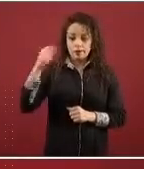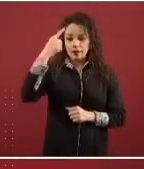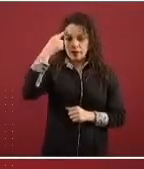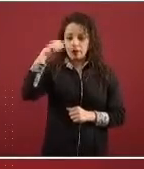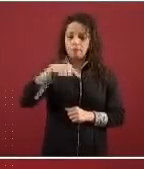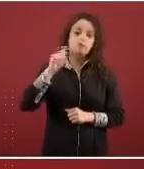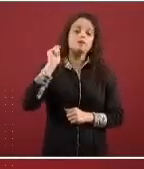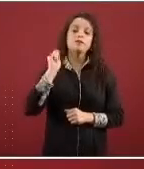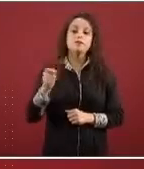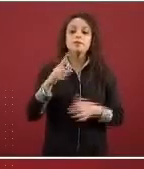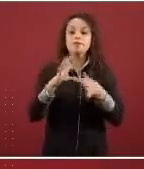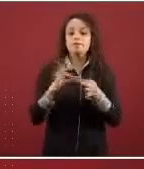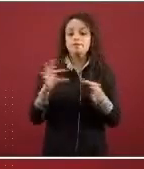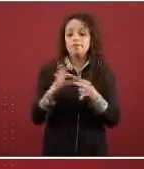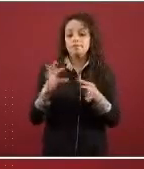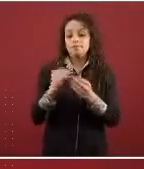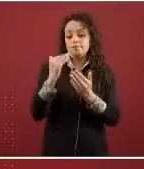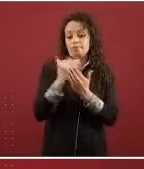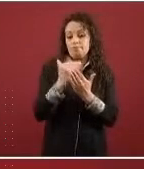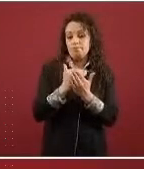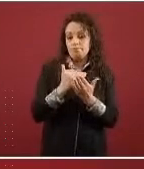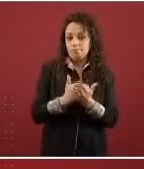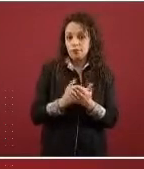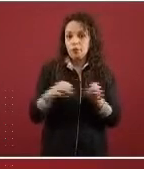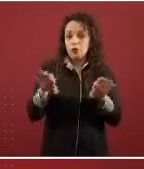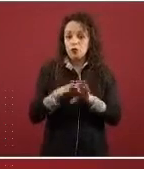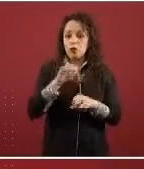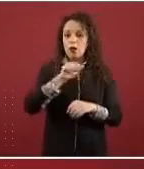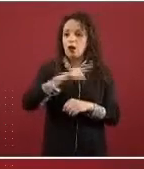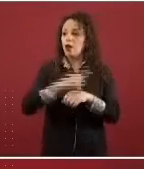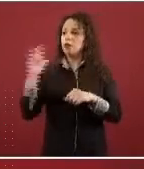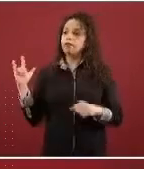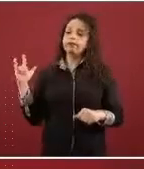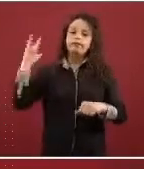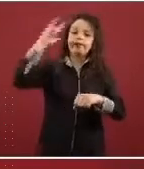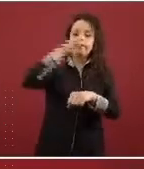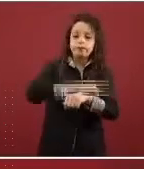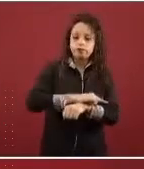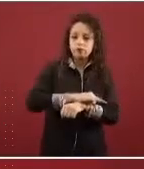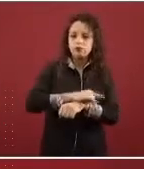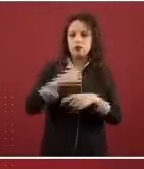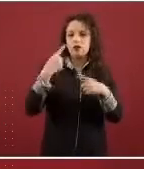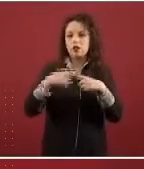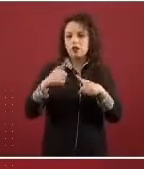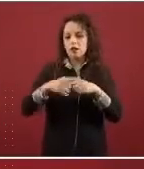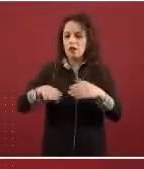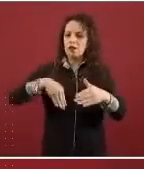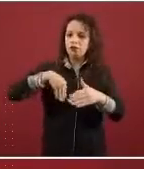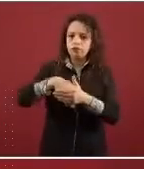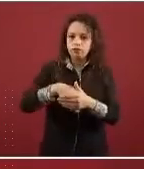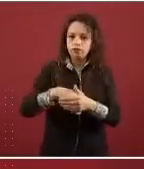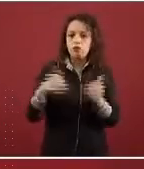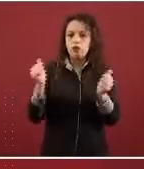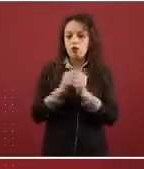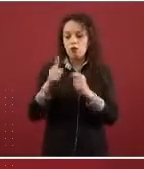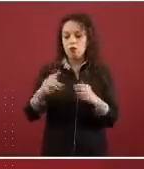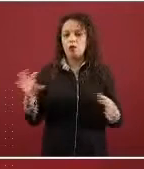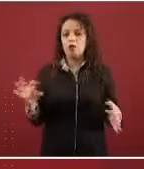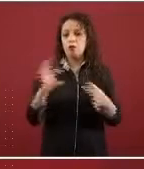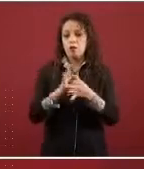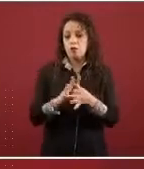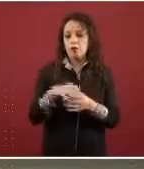de esta declaratoria en lo que hace a vuelos, entradas y salidas de aeropuertos y puertos en coordinación con la Secretaría de Marina Armada de